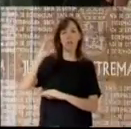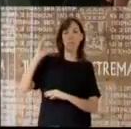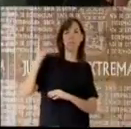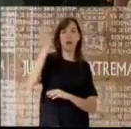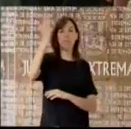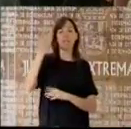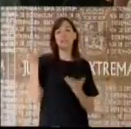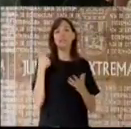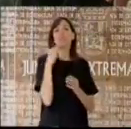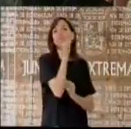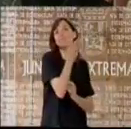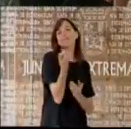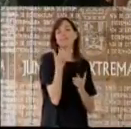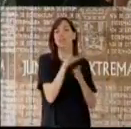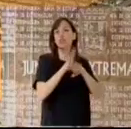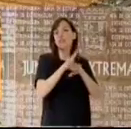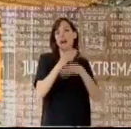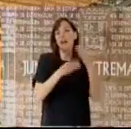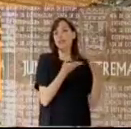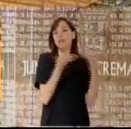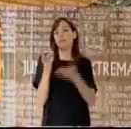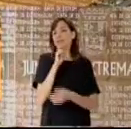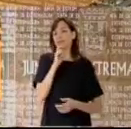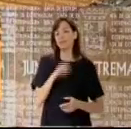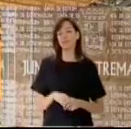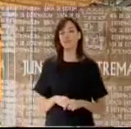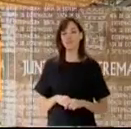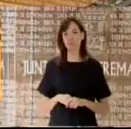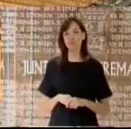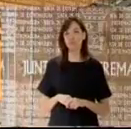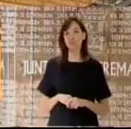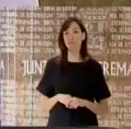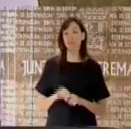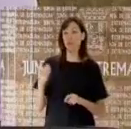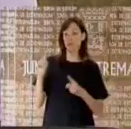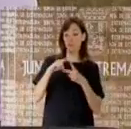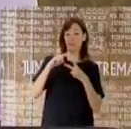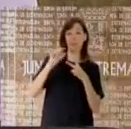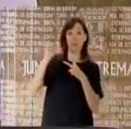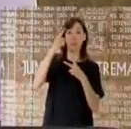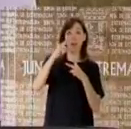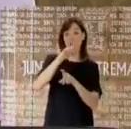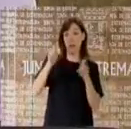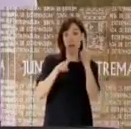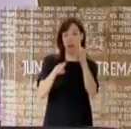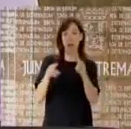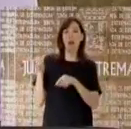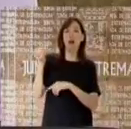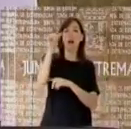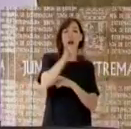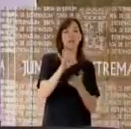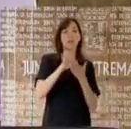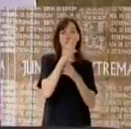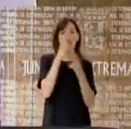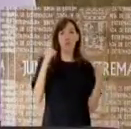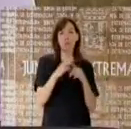qué se está haciendo desde la consejería. En cuanto a la primera pregunta, la obligación de servicio público aérea